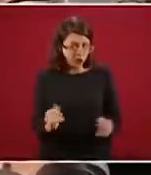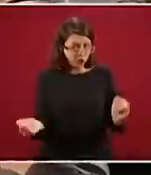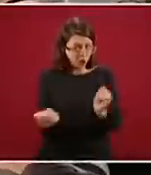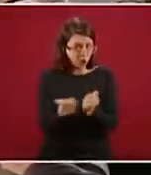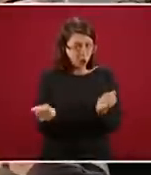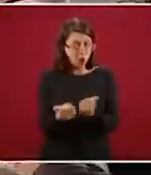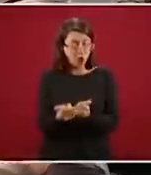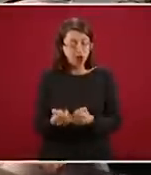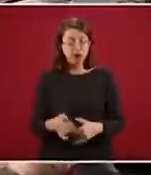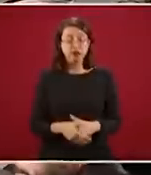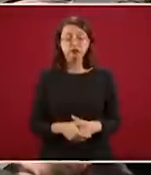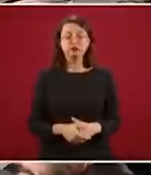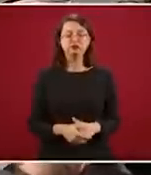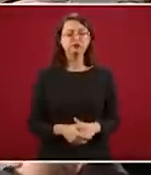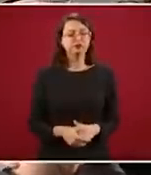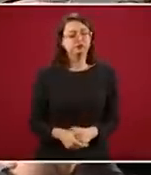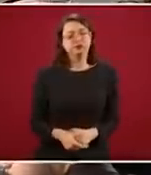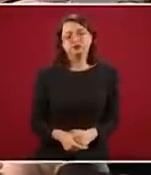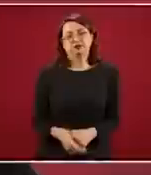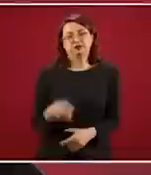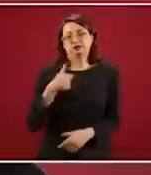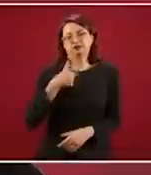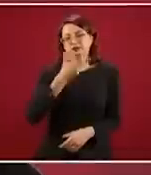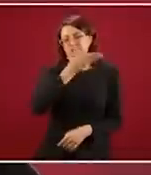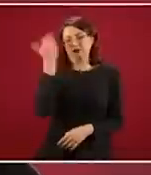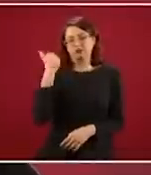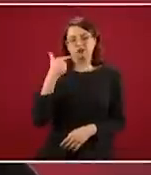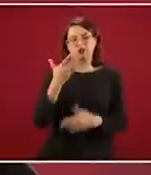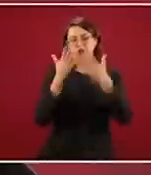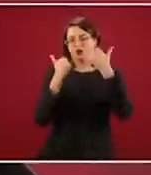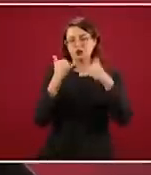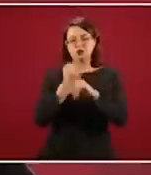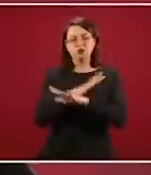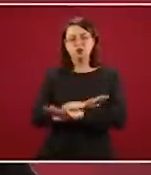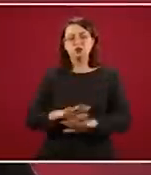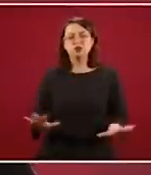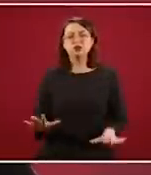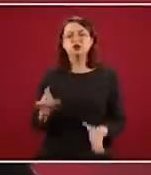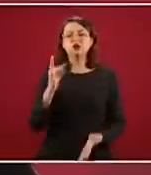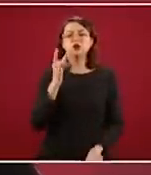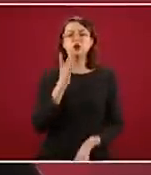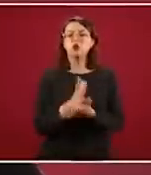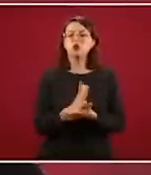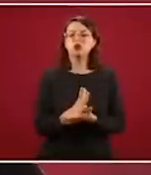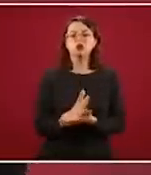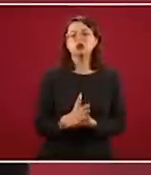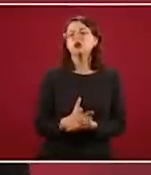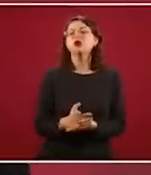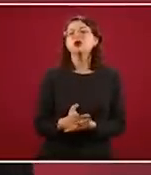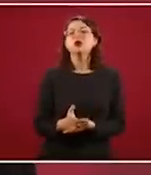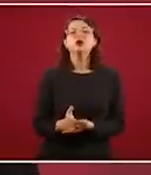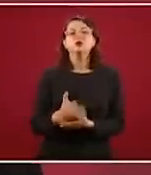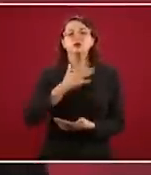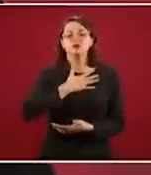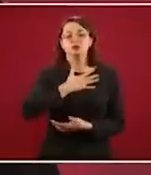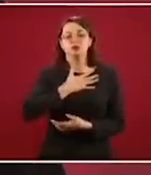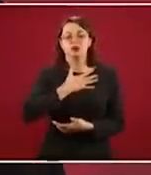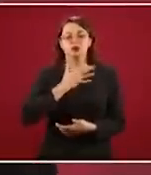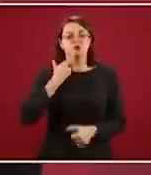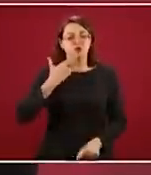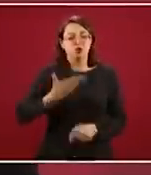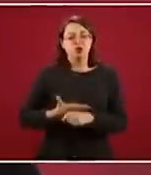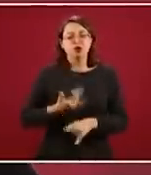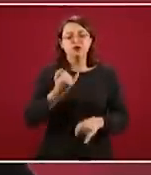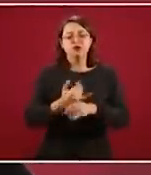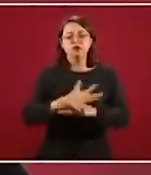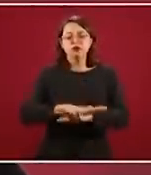no tengo la información, solo puedo decirles, informarles a ustedes que todos